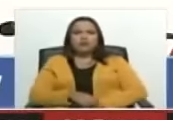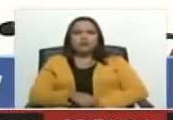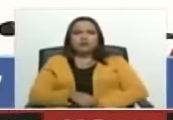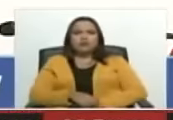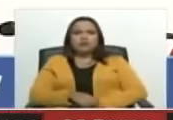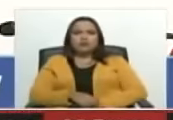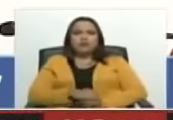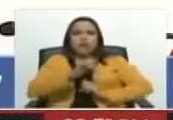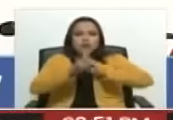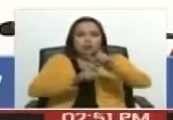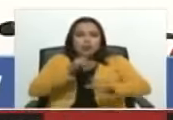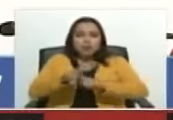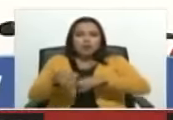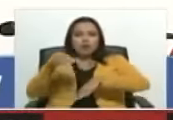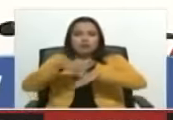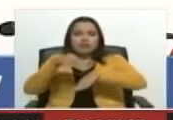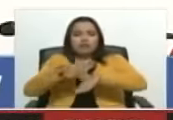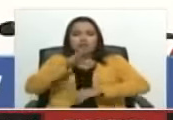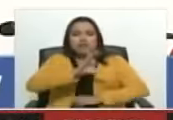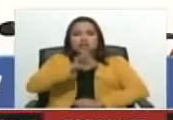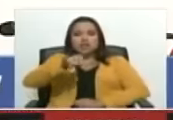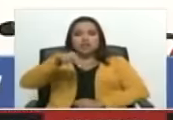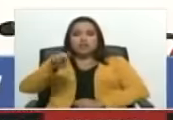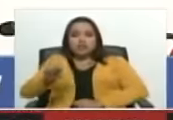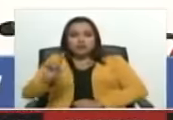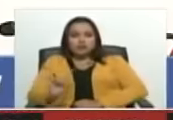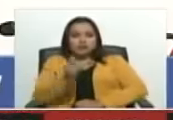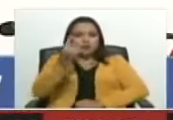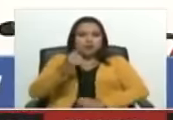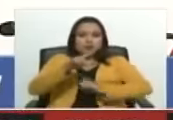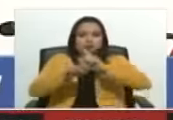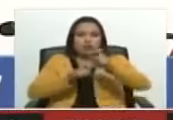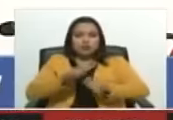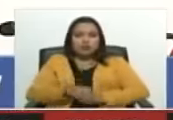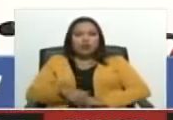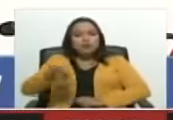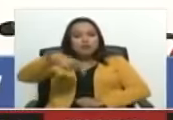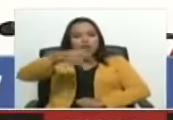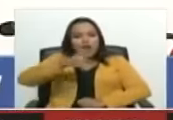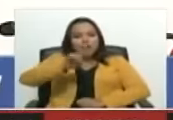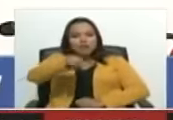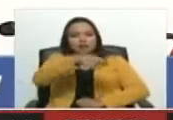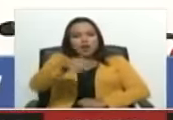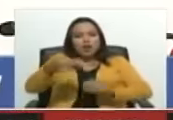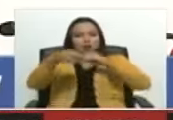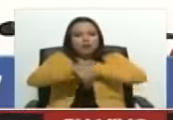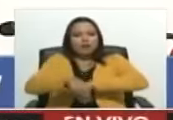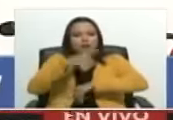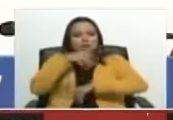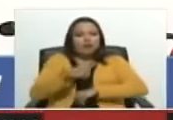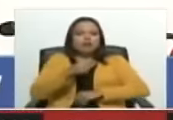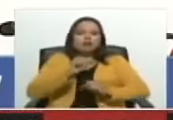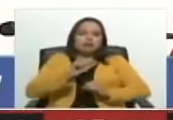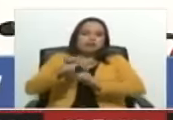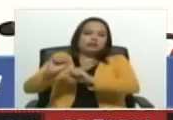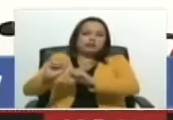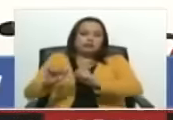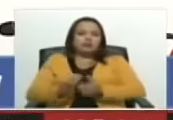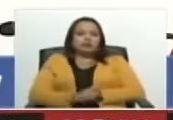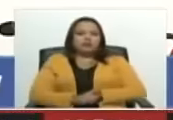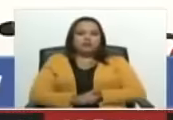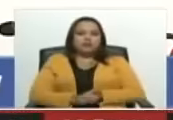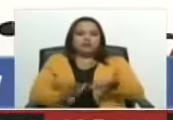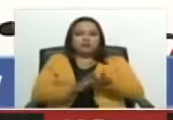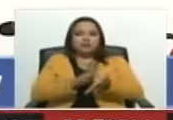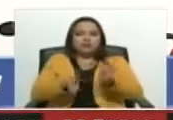las preguntas anunciadas por el CNE, la primera: ¿está usted de acuerdo en rechazar por todos los medios, conforme al derecho,